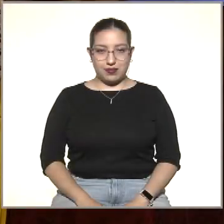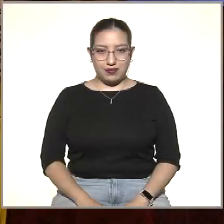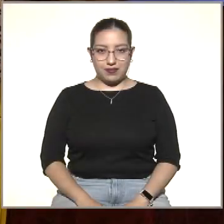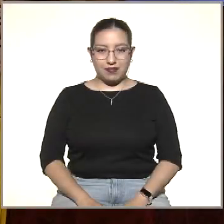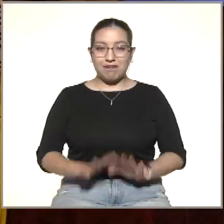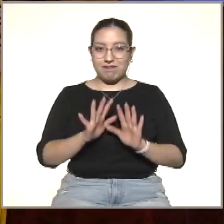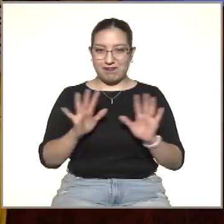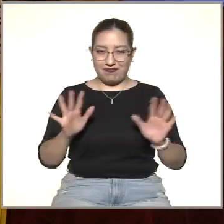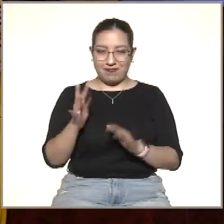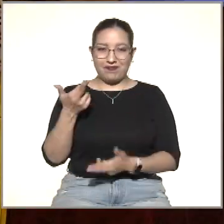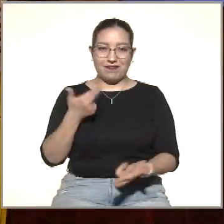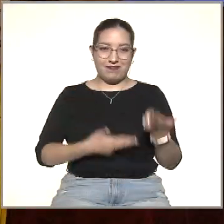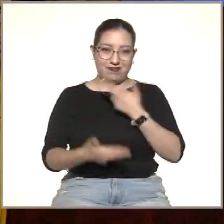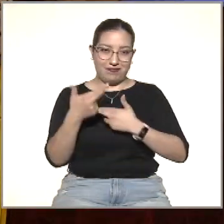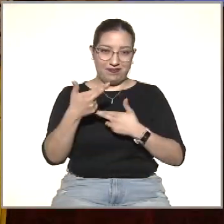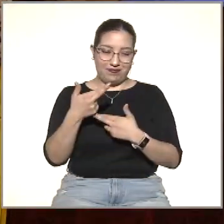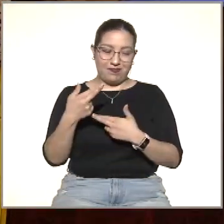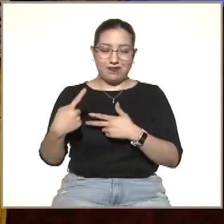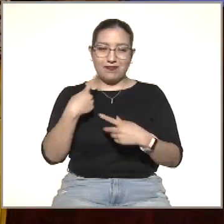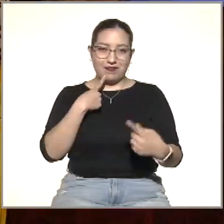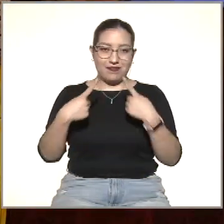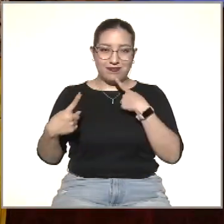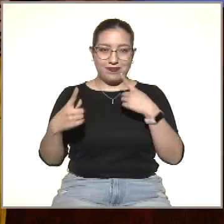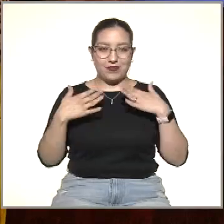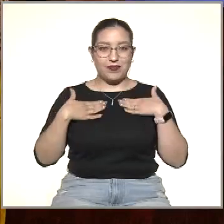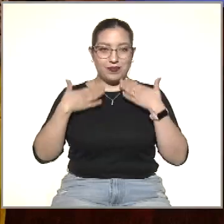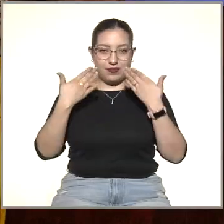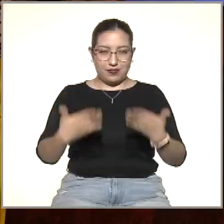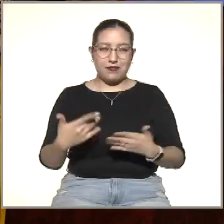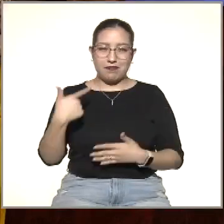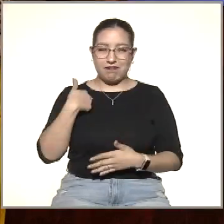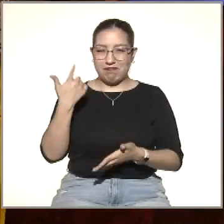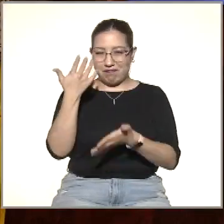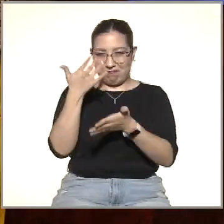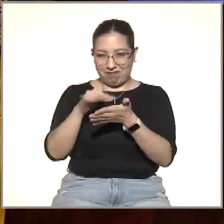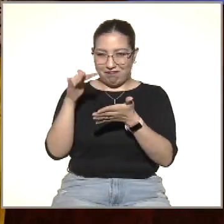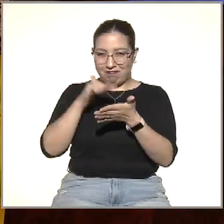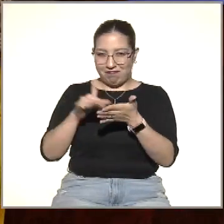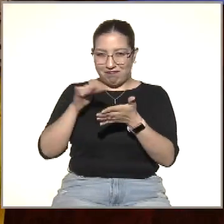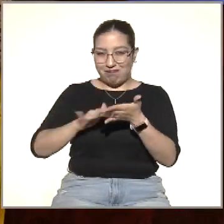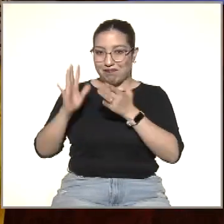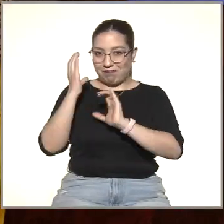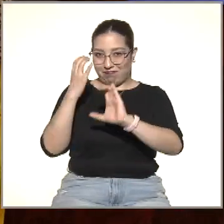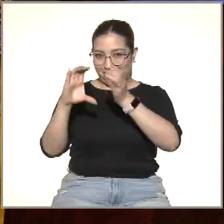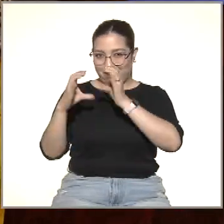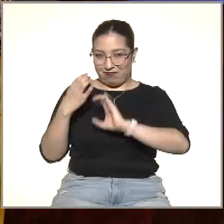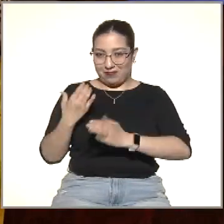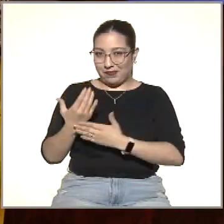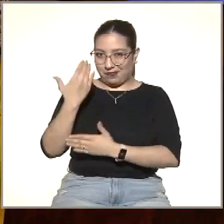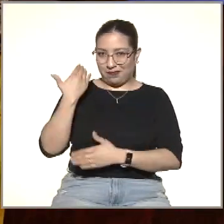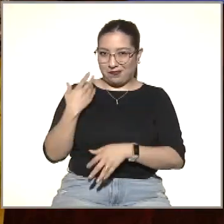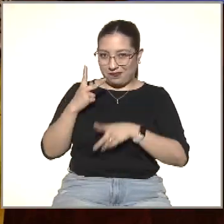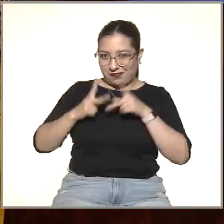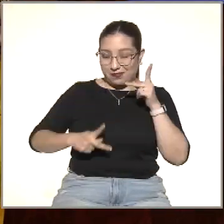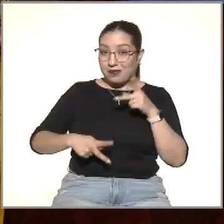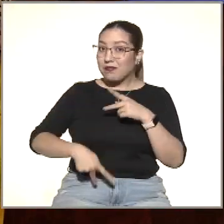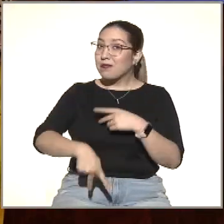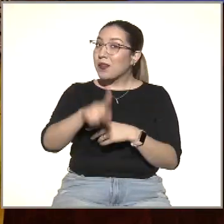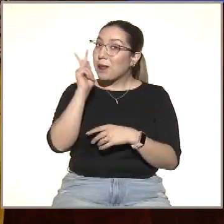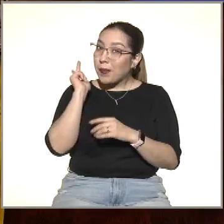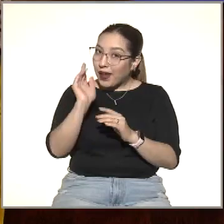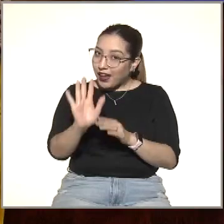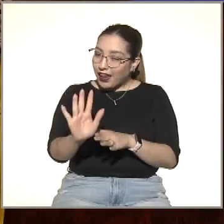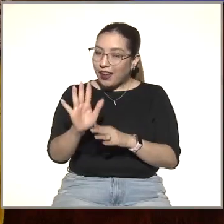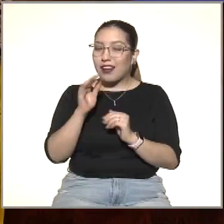Ya estamos de regreso a su programa Diálogos en Confianza. Yo les estaba leyendo algunos de sus comentarios antes de la pausa, pero antes de seguir con